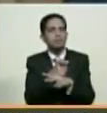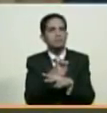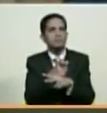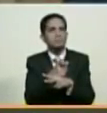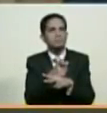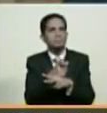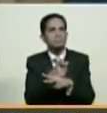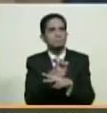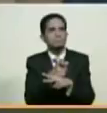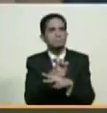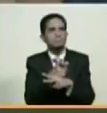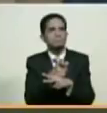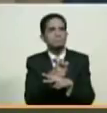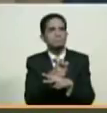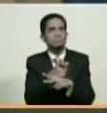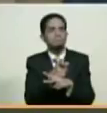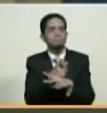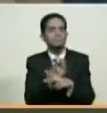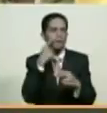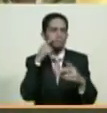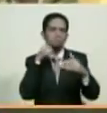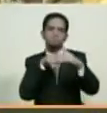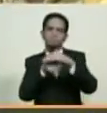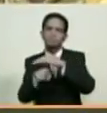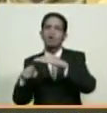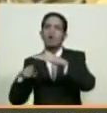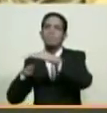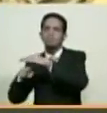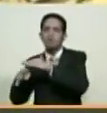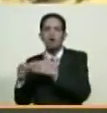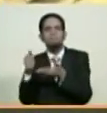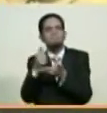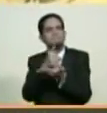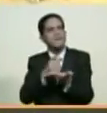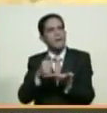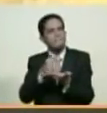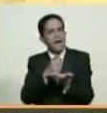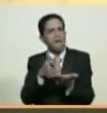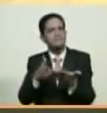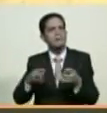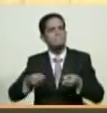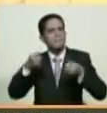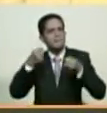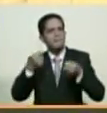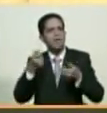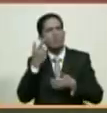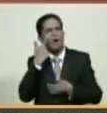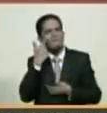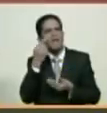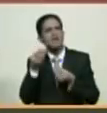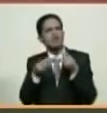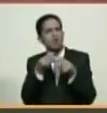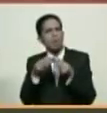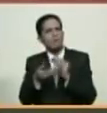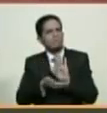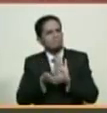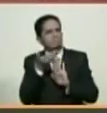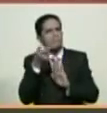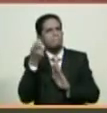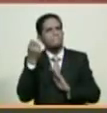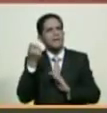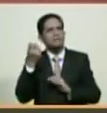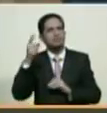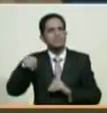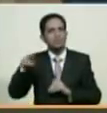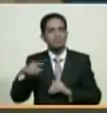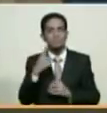son las cadenas de supermercados y farmacias con respecto a los precios justos. Me gustaría saber si en estos momentos, bueno, fíjese, hay